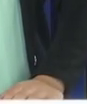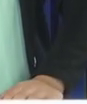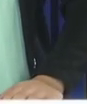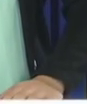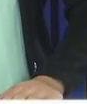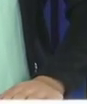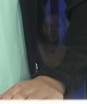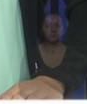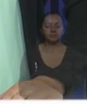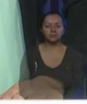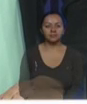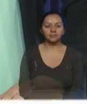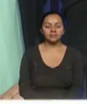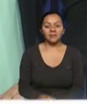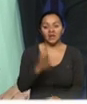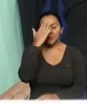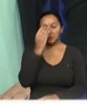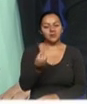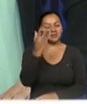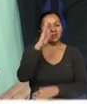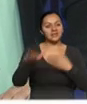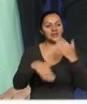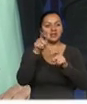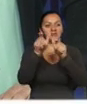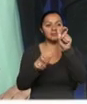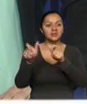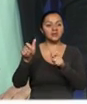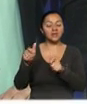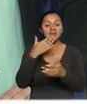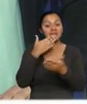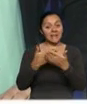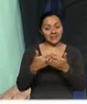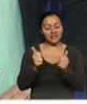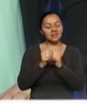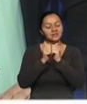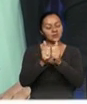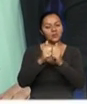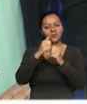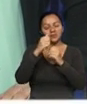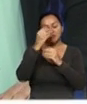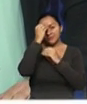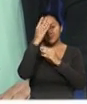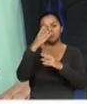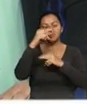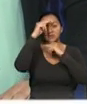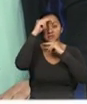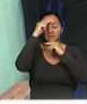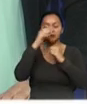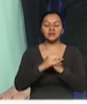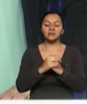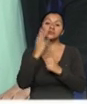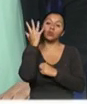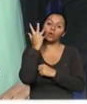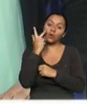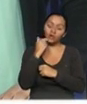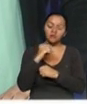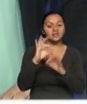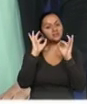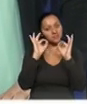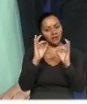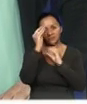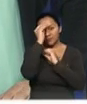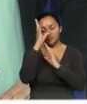Muy buenos días, amigos televidentes. Muchas gracias por acompañarnos en esta primera entrega de noticias. Como todos los días, tenemos